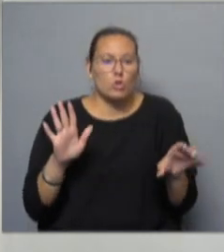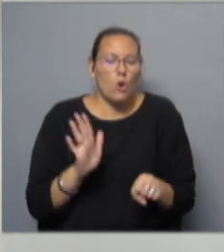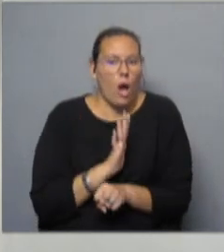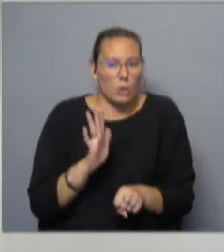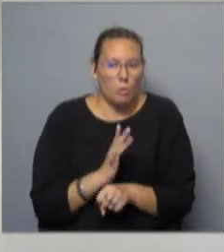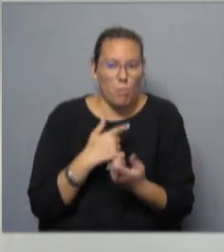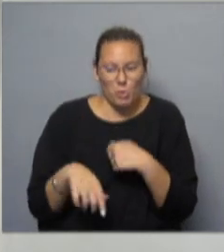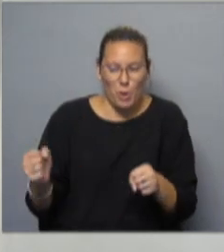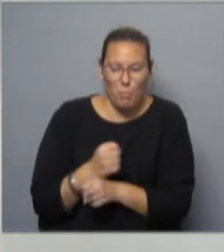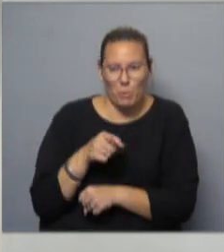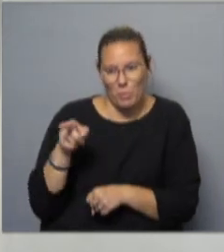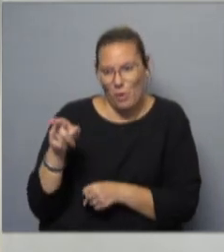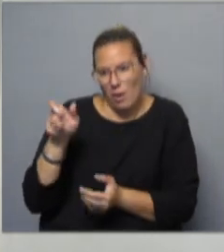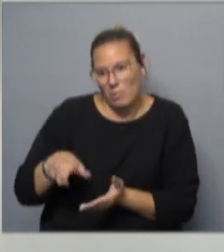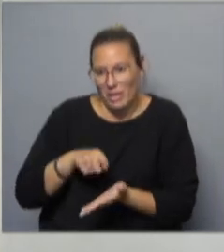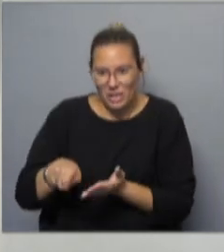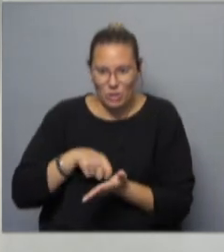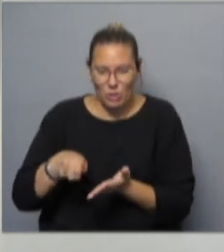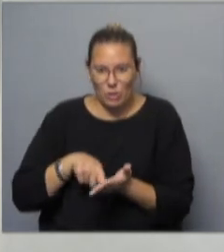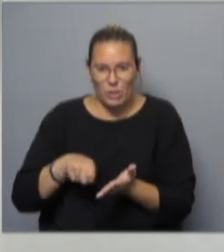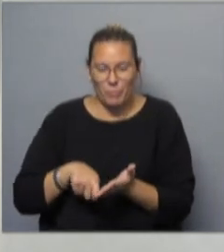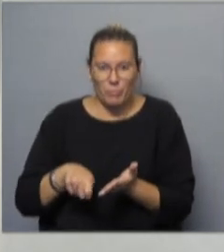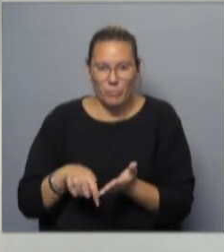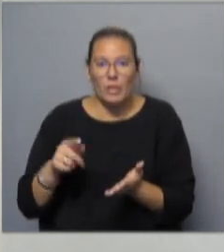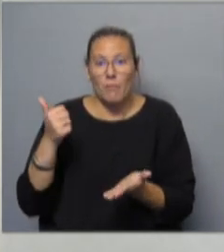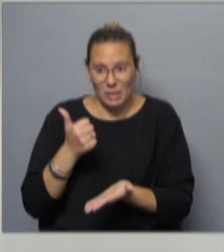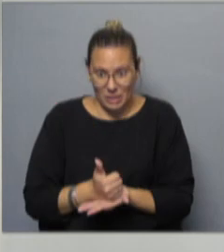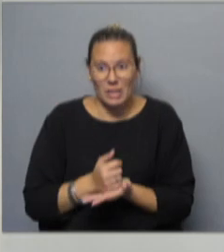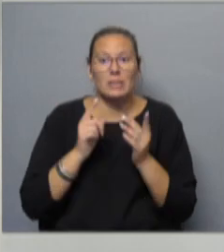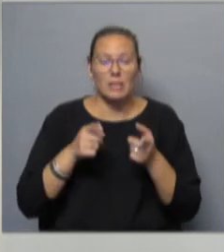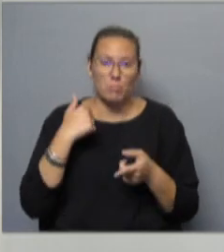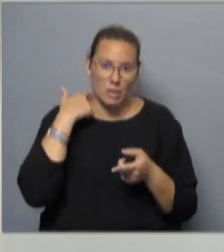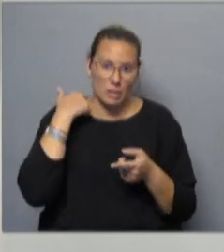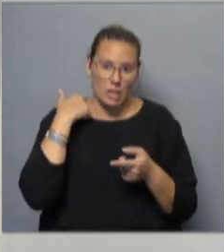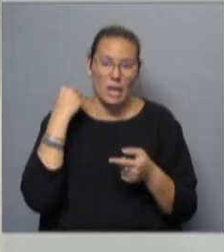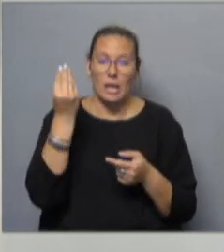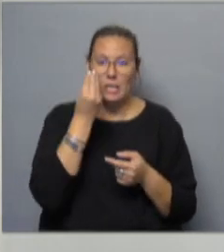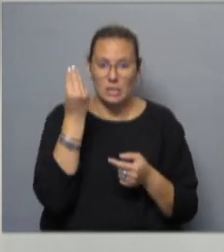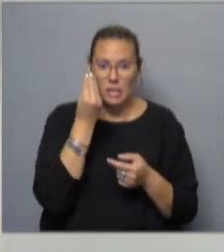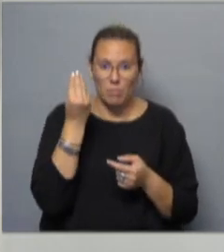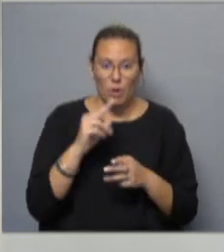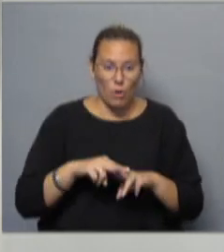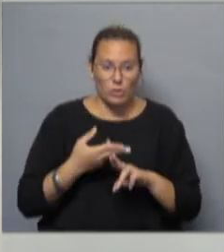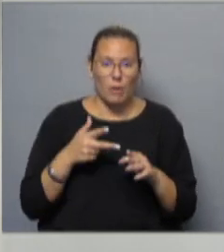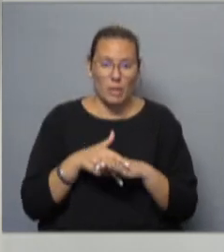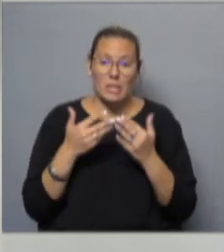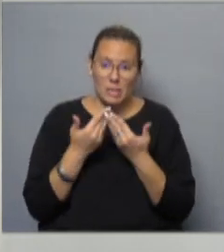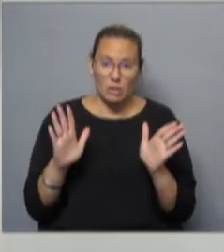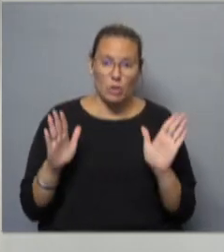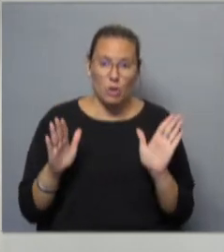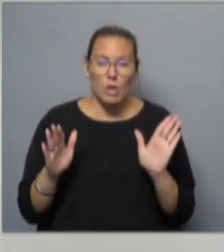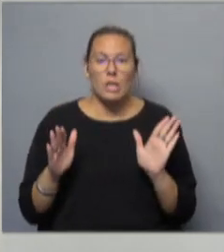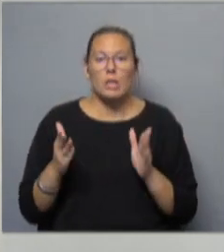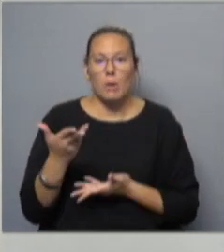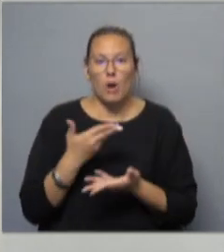gracias premios para pilar que por cierto nos va a estar acompañando también este sábado en el reestreno y va a